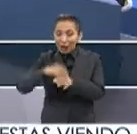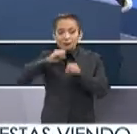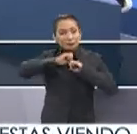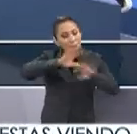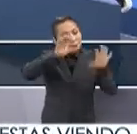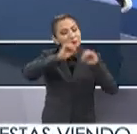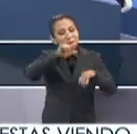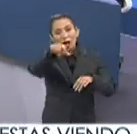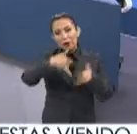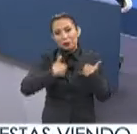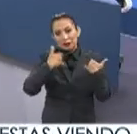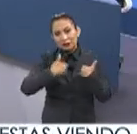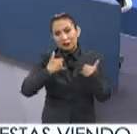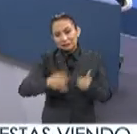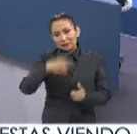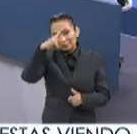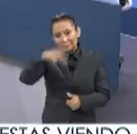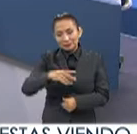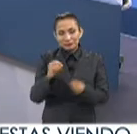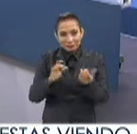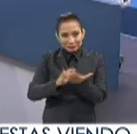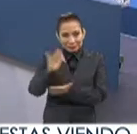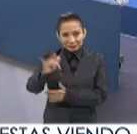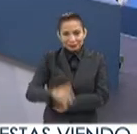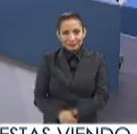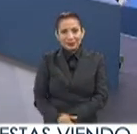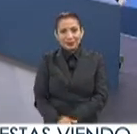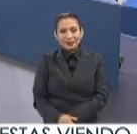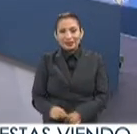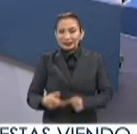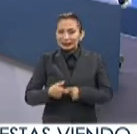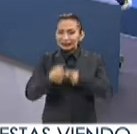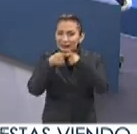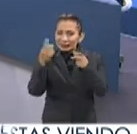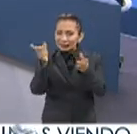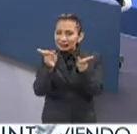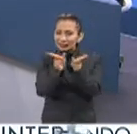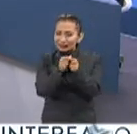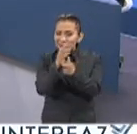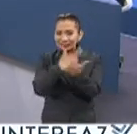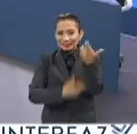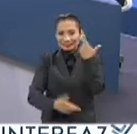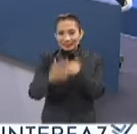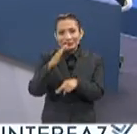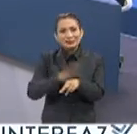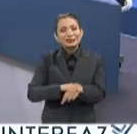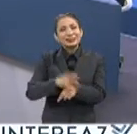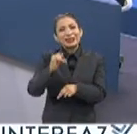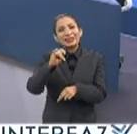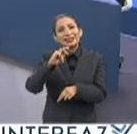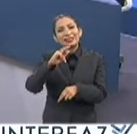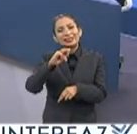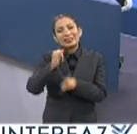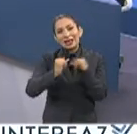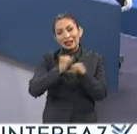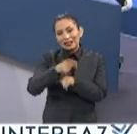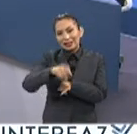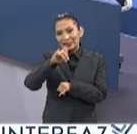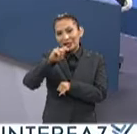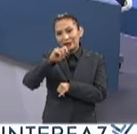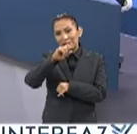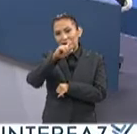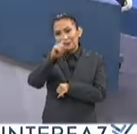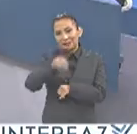todo esto a los jóvenes mexicanos. Gracias. Vamos a hacer una breve pausa, regresamos con Internacional aquí en